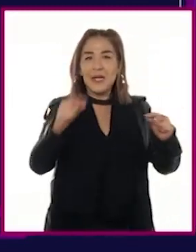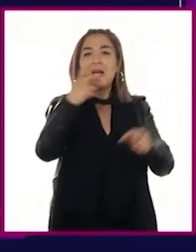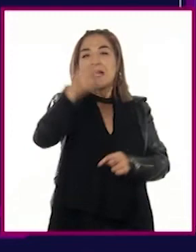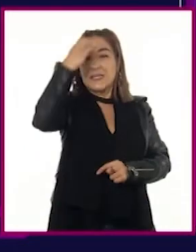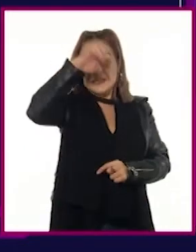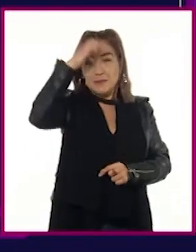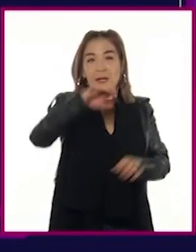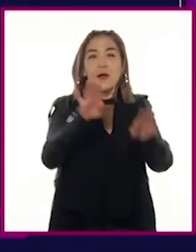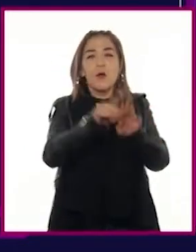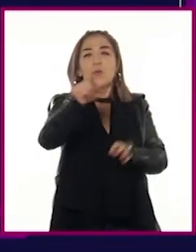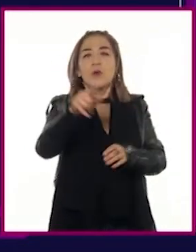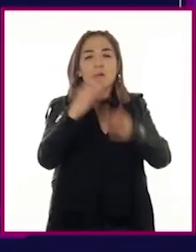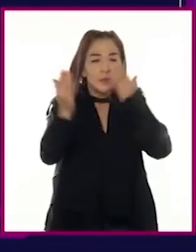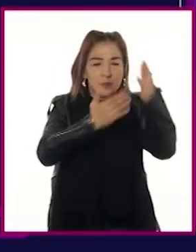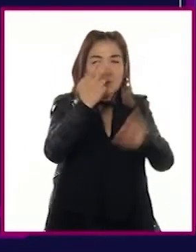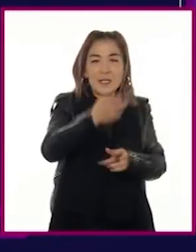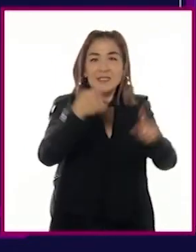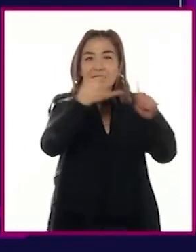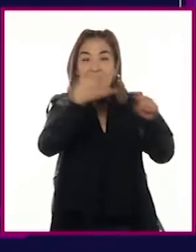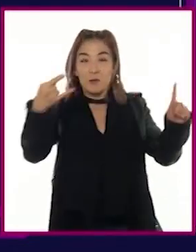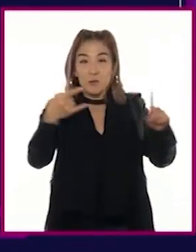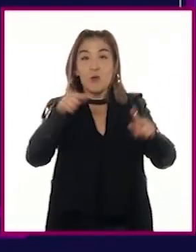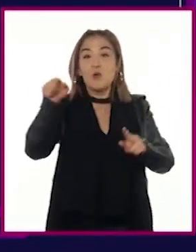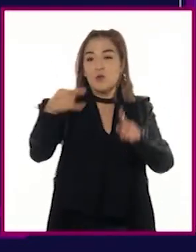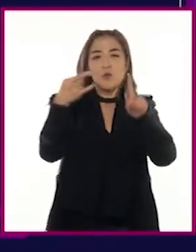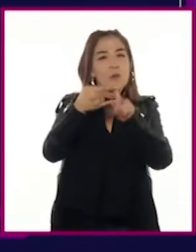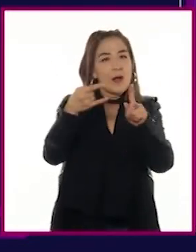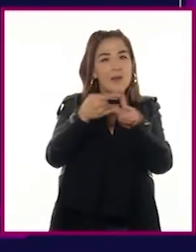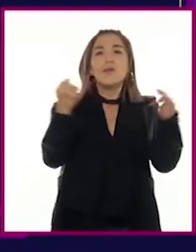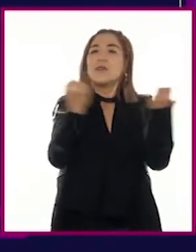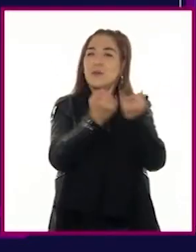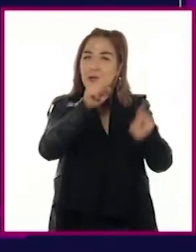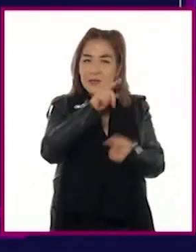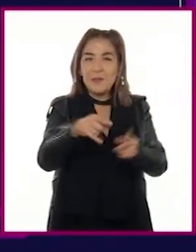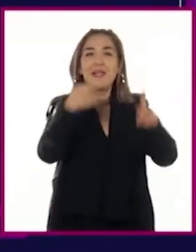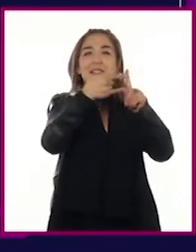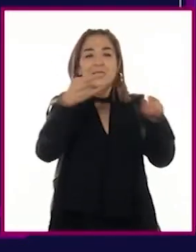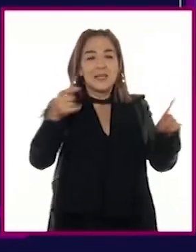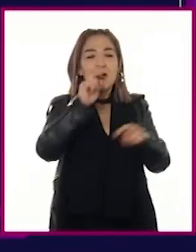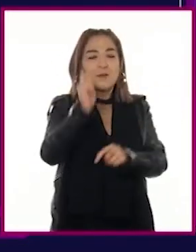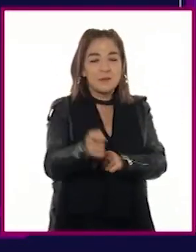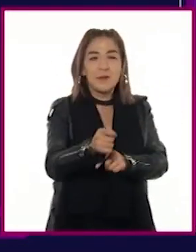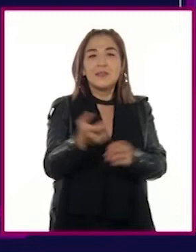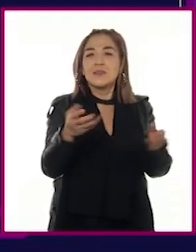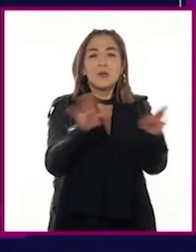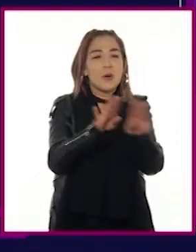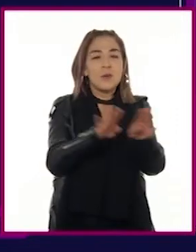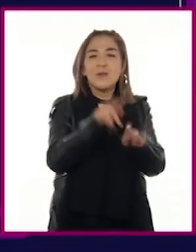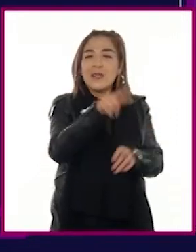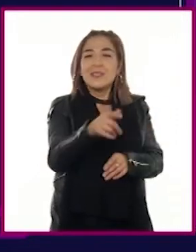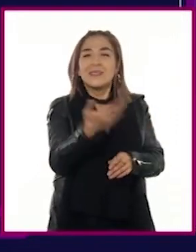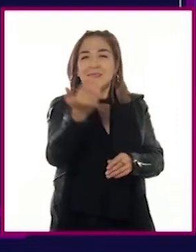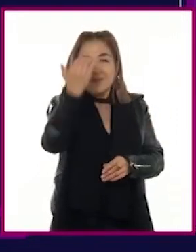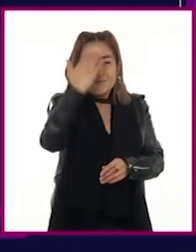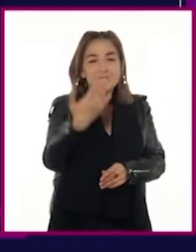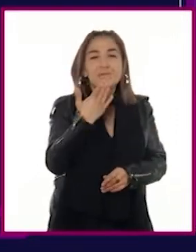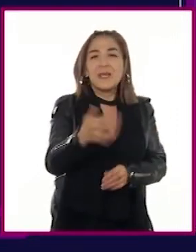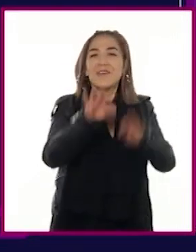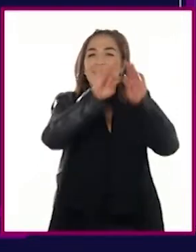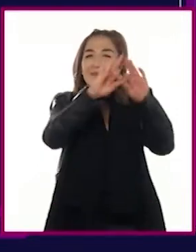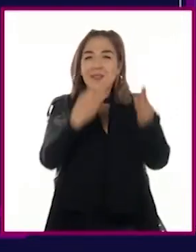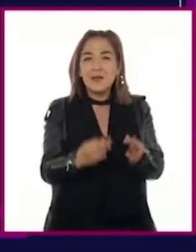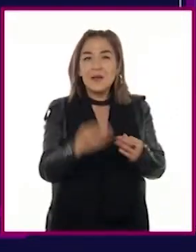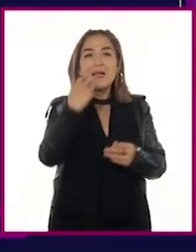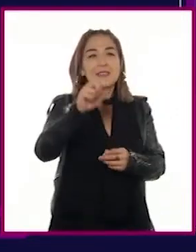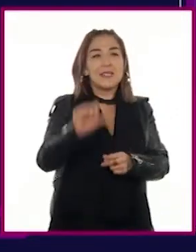estudiar rectángulos, el cuadrado también es un rectángulo, plantea que la base es indistintamente un lado de la figura